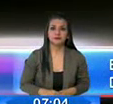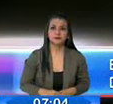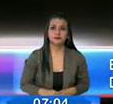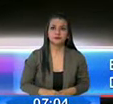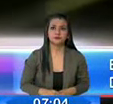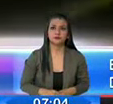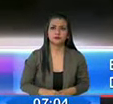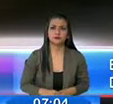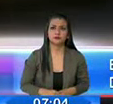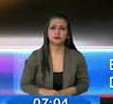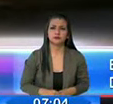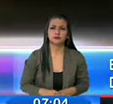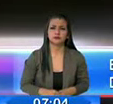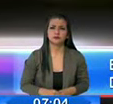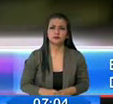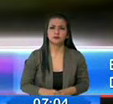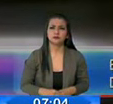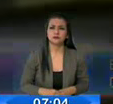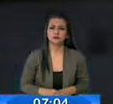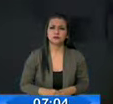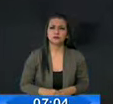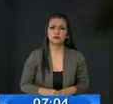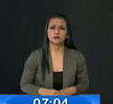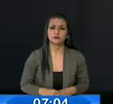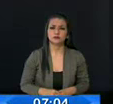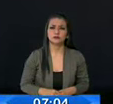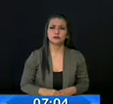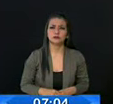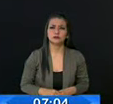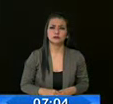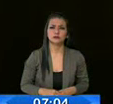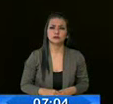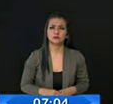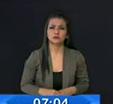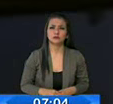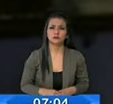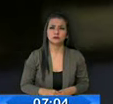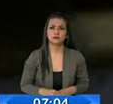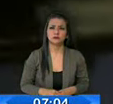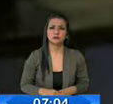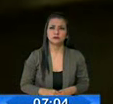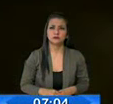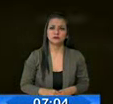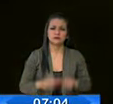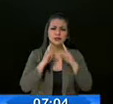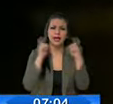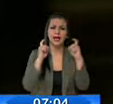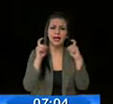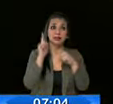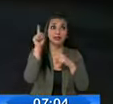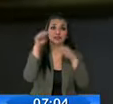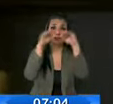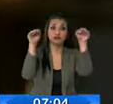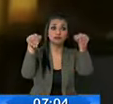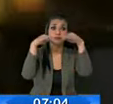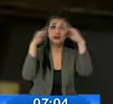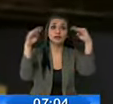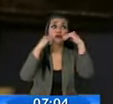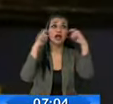¿Qué fue? ¿Qué fue? ¡Párate! ¿Dónde está? ¡En el techo, al techo, al techo, al techo, al